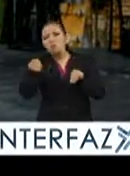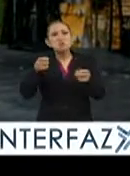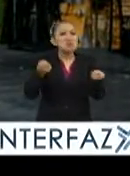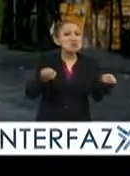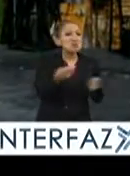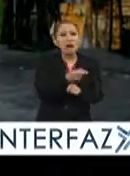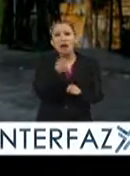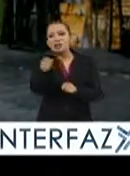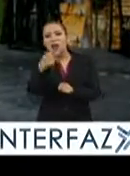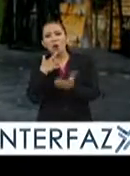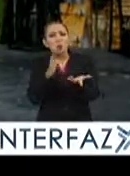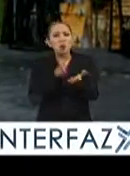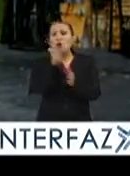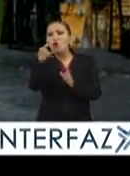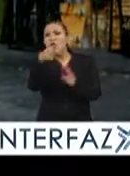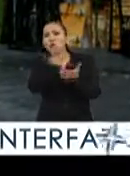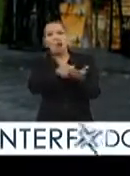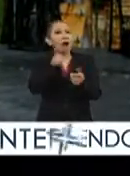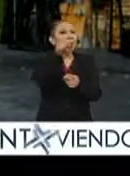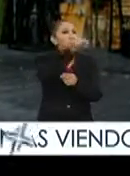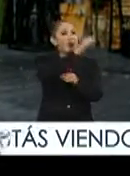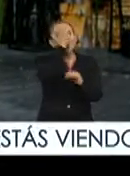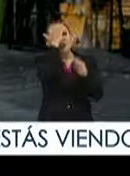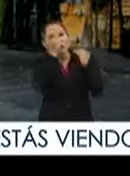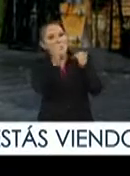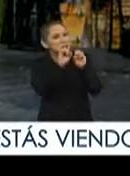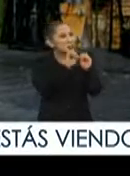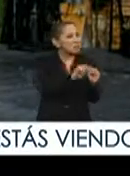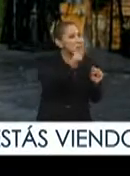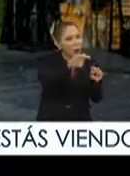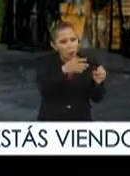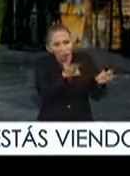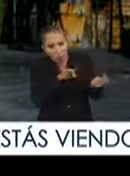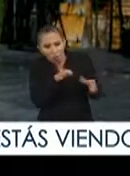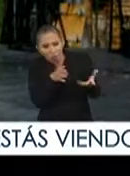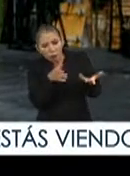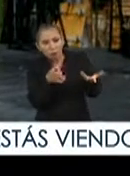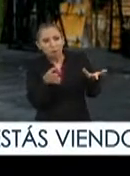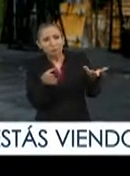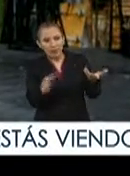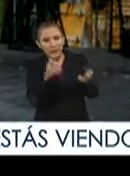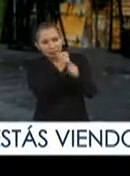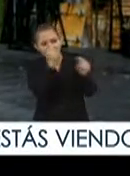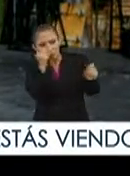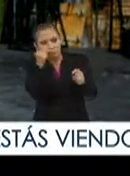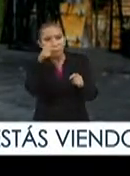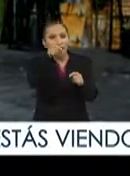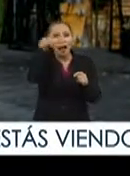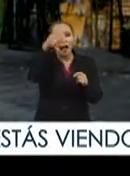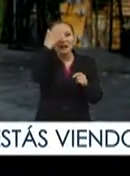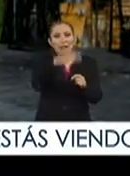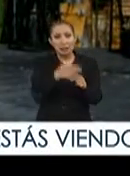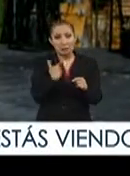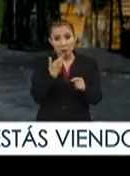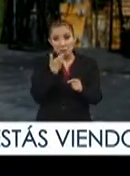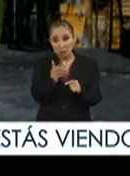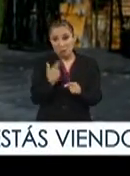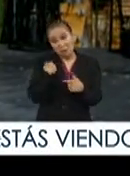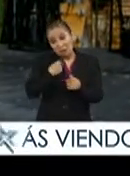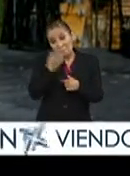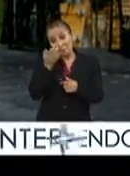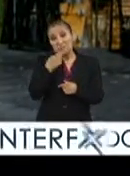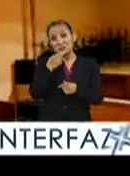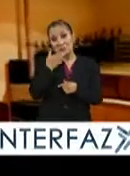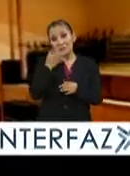mueve, cómo los trayectos, para dónde vas a ir, conoces bien el sistema de transporte, es muy práctico, para mí es